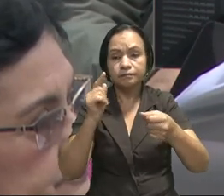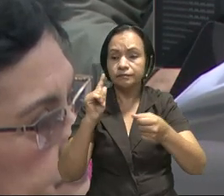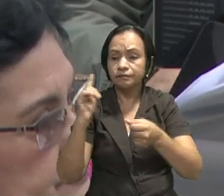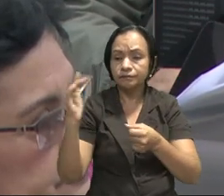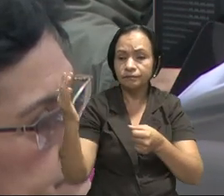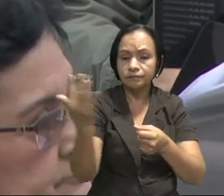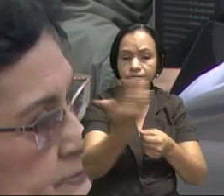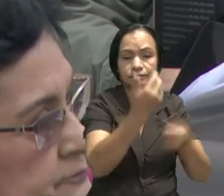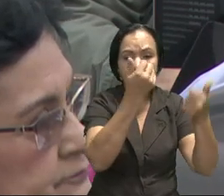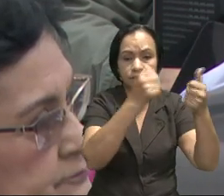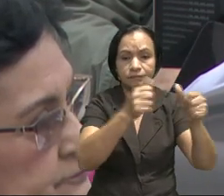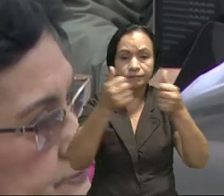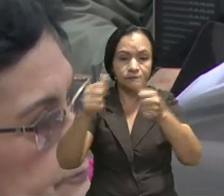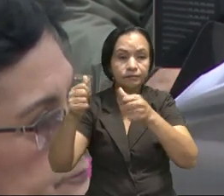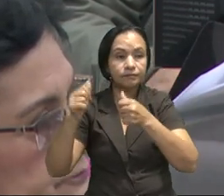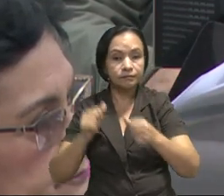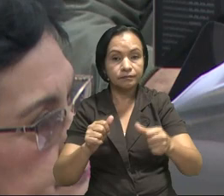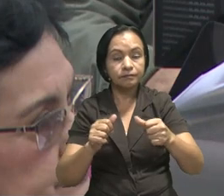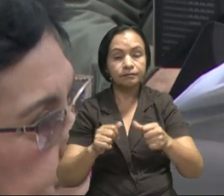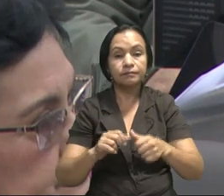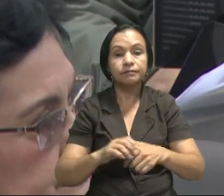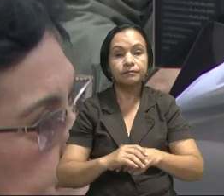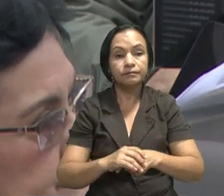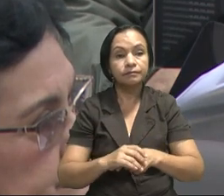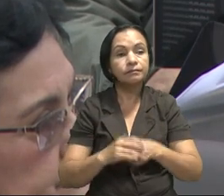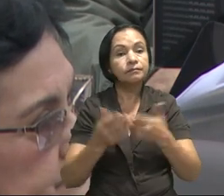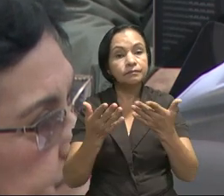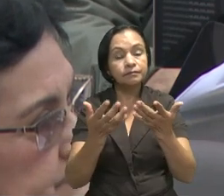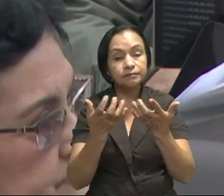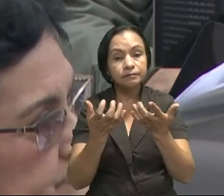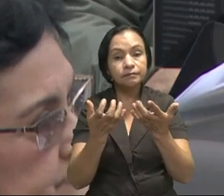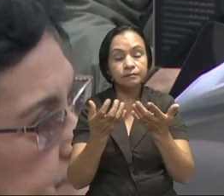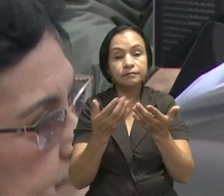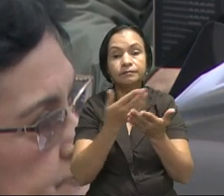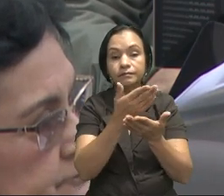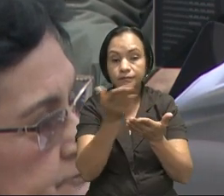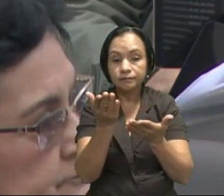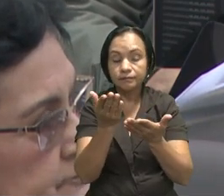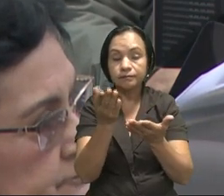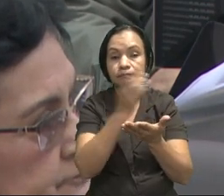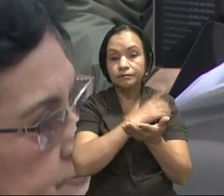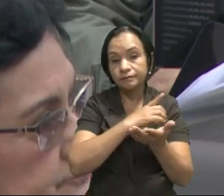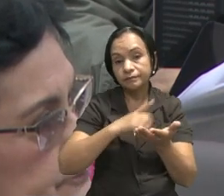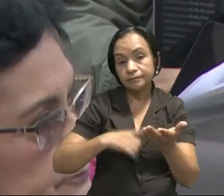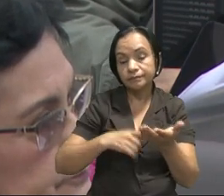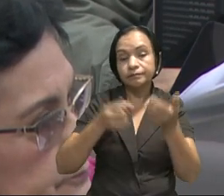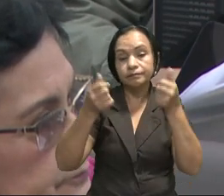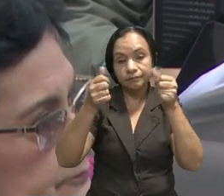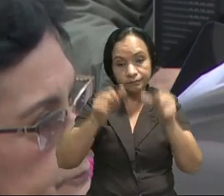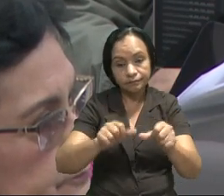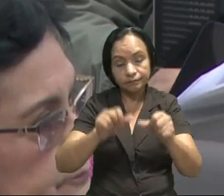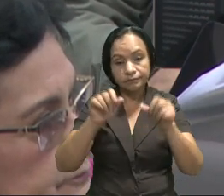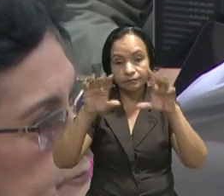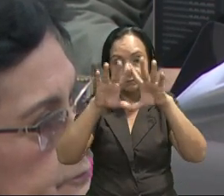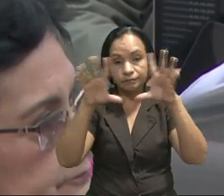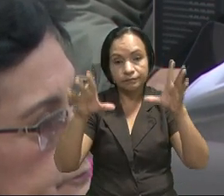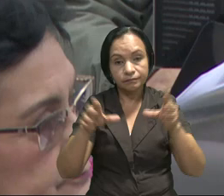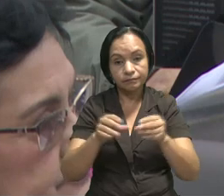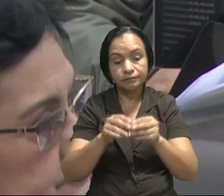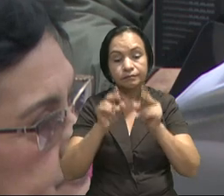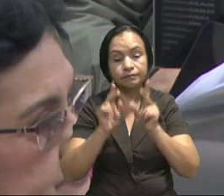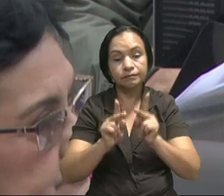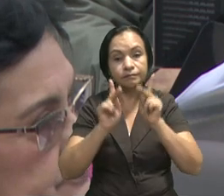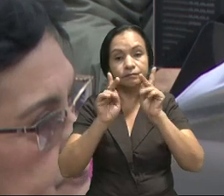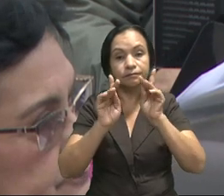unánime y solicitamos al plenario su aprobación en lo general